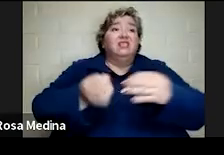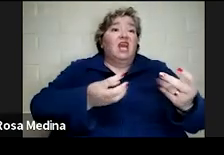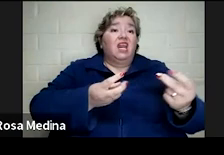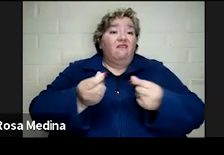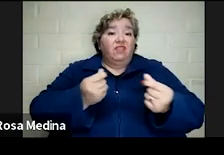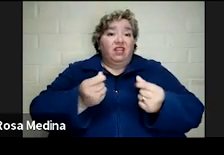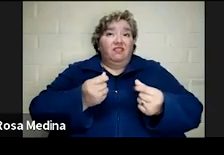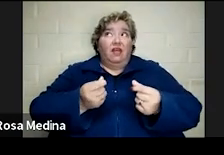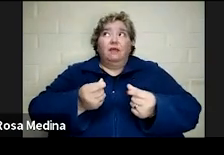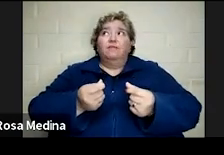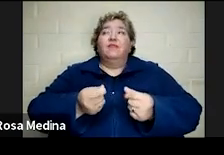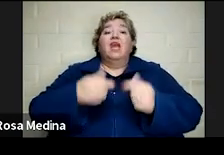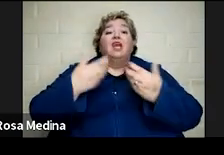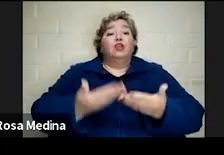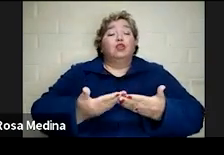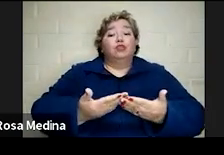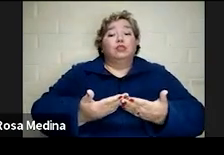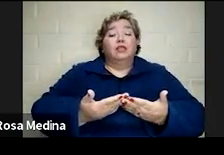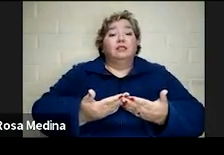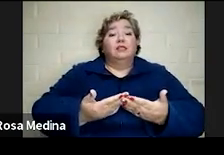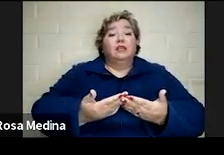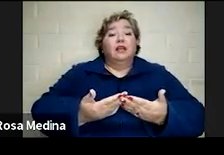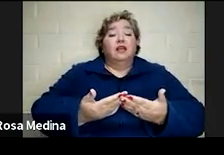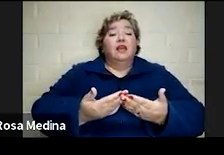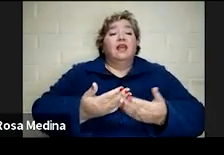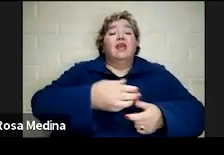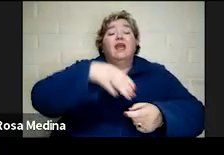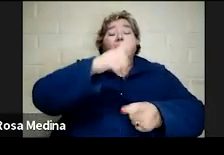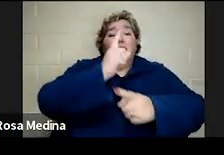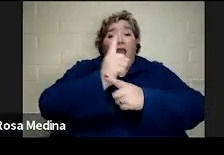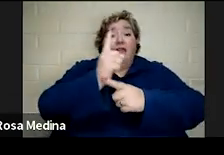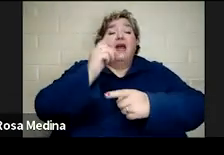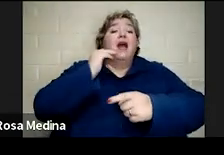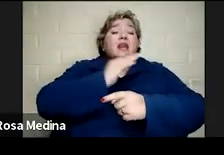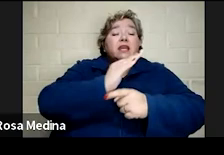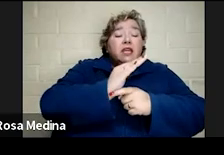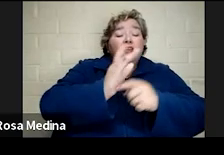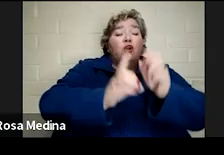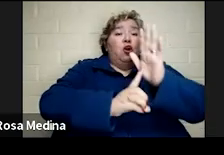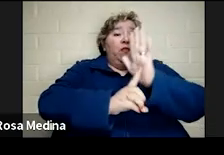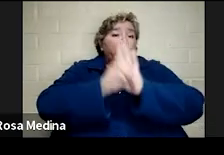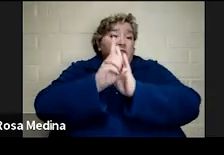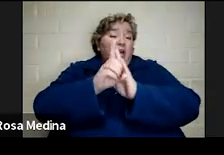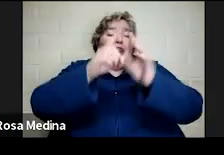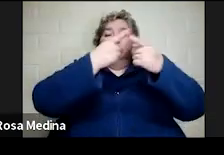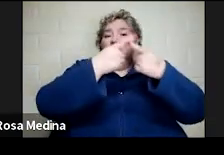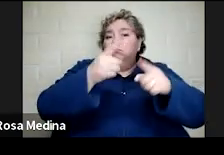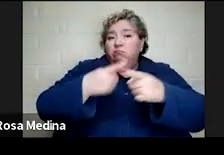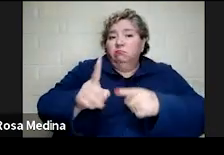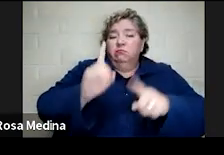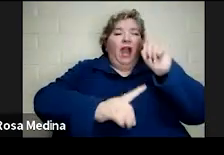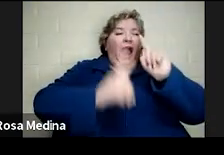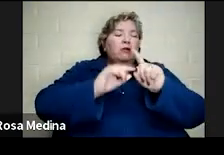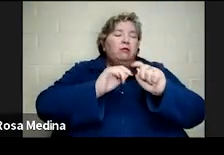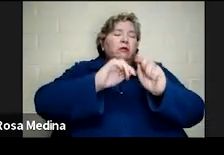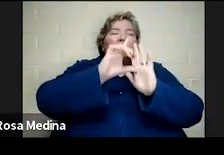¿ya? Entonces, cada desarrollo de cada niño va a ser distinto y pueden ir unos más rápidos y unos más despacio,